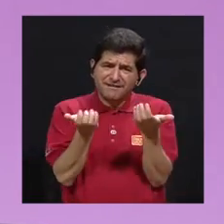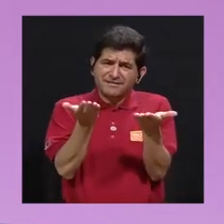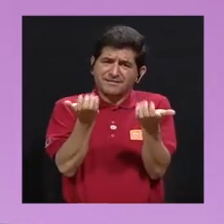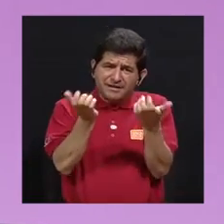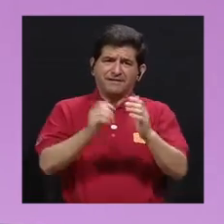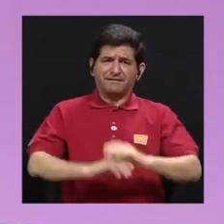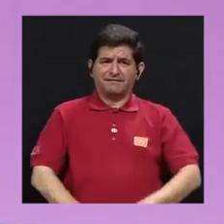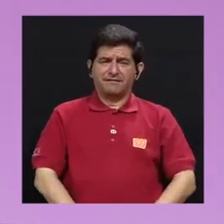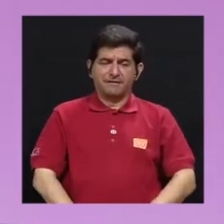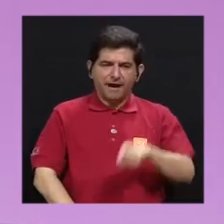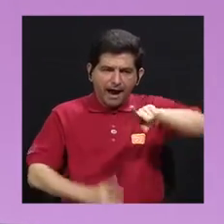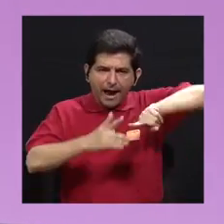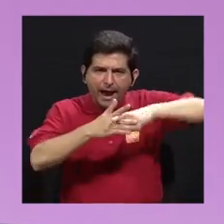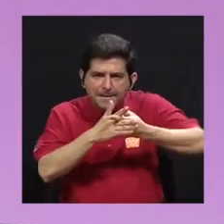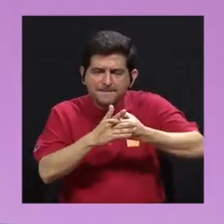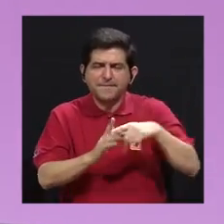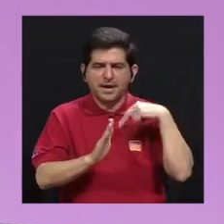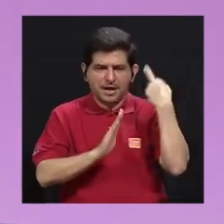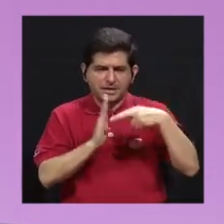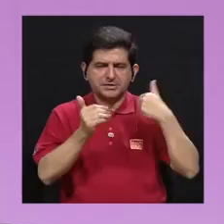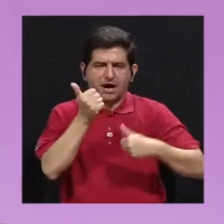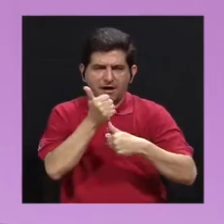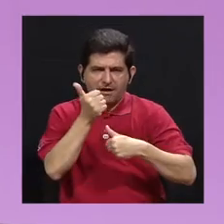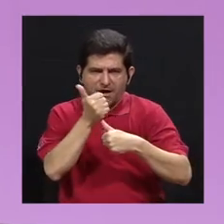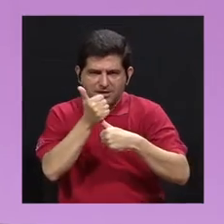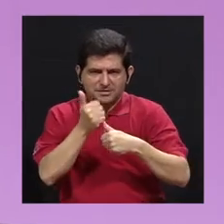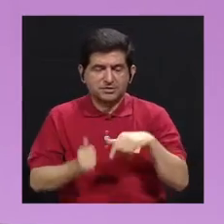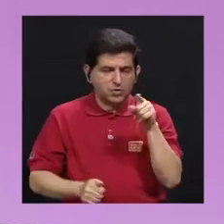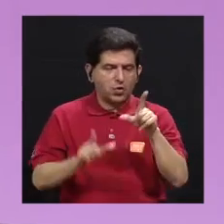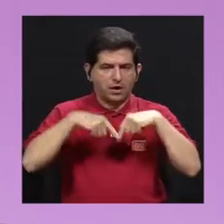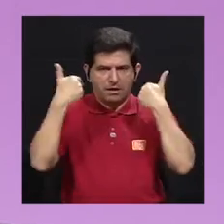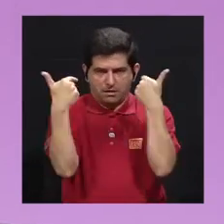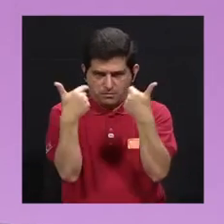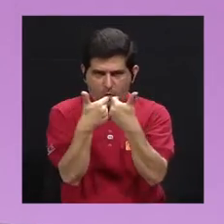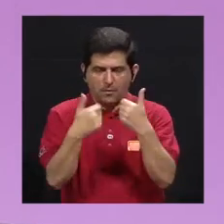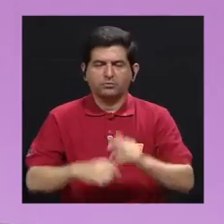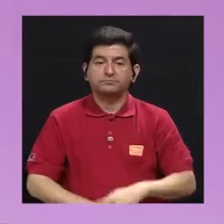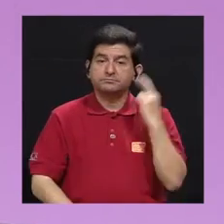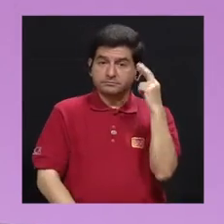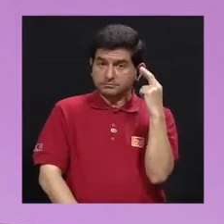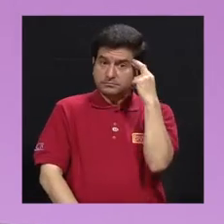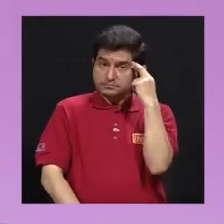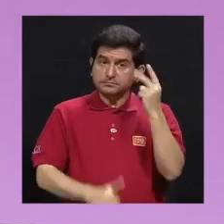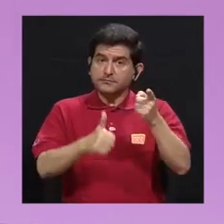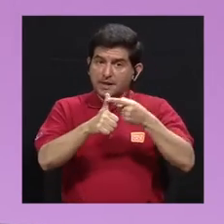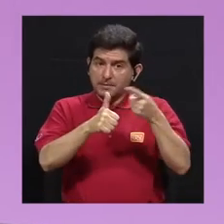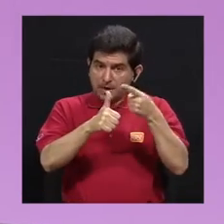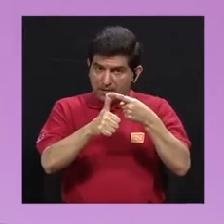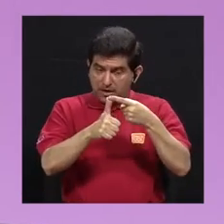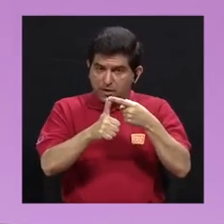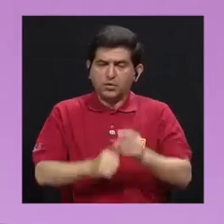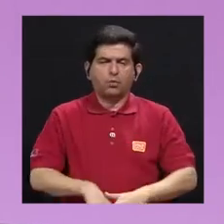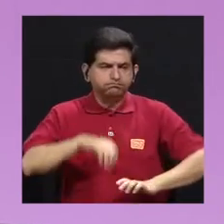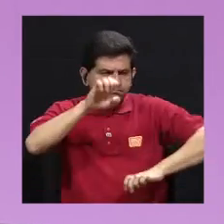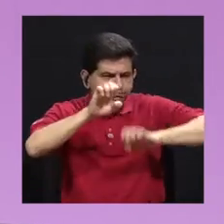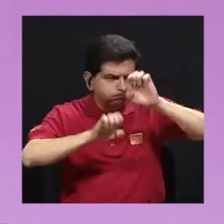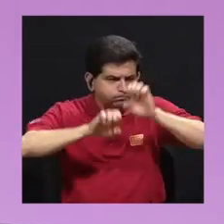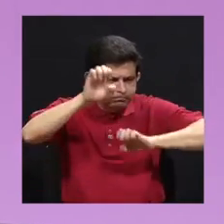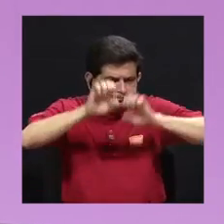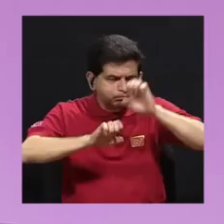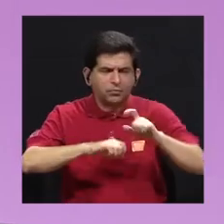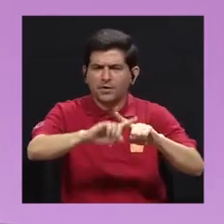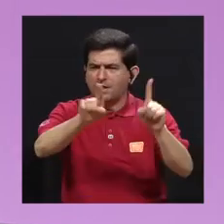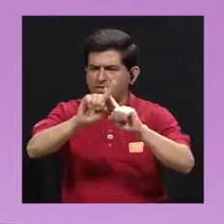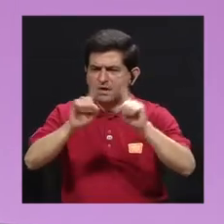entonces ahí empieza nuestro rol de asesoría a estos grupos porque primero hay que hacer una evaluación